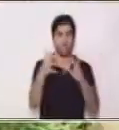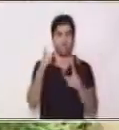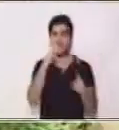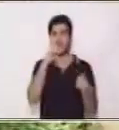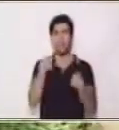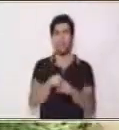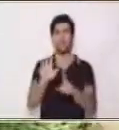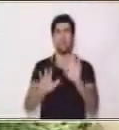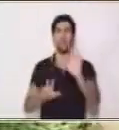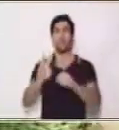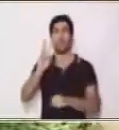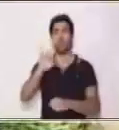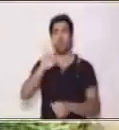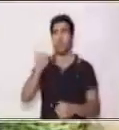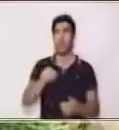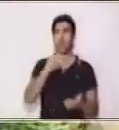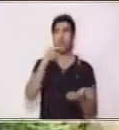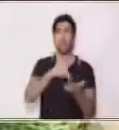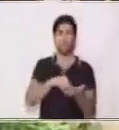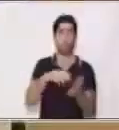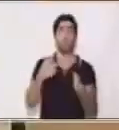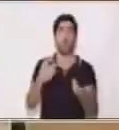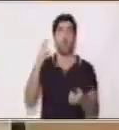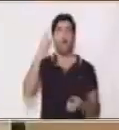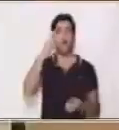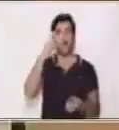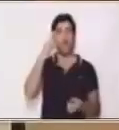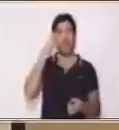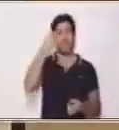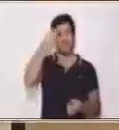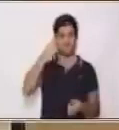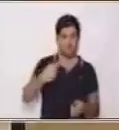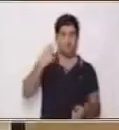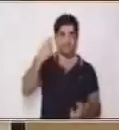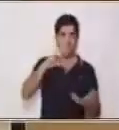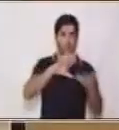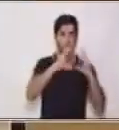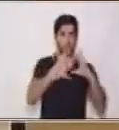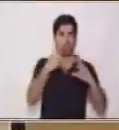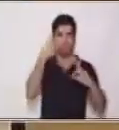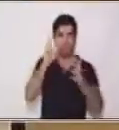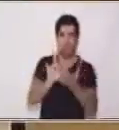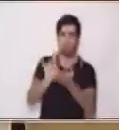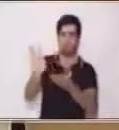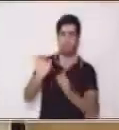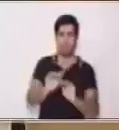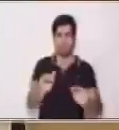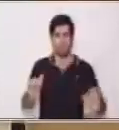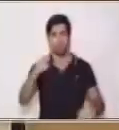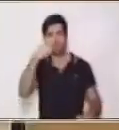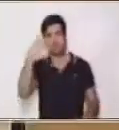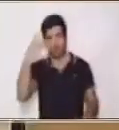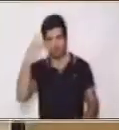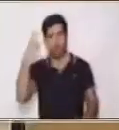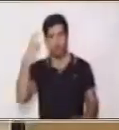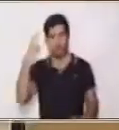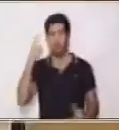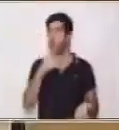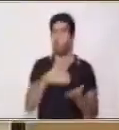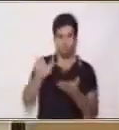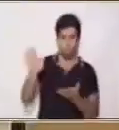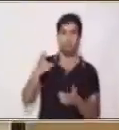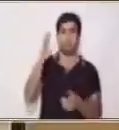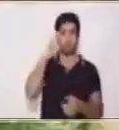el 12 de junio se conmemora el Día Mundial contra el Trabajo Infantil. Te invito siempre a